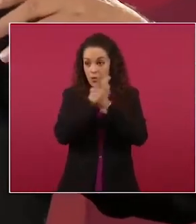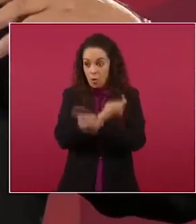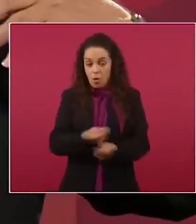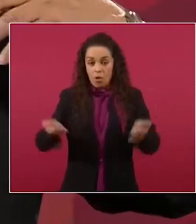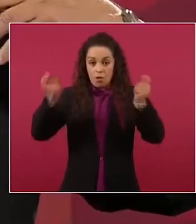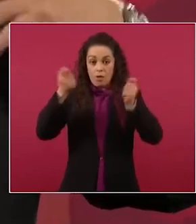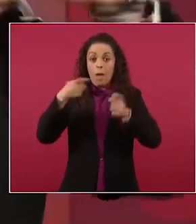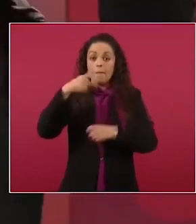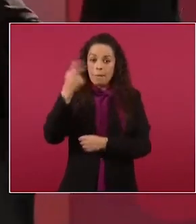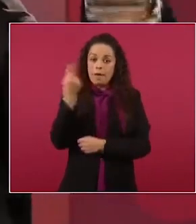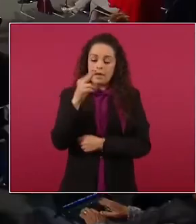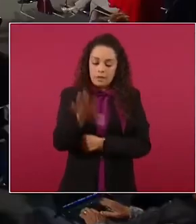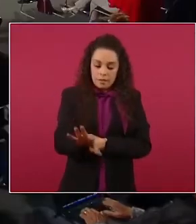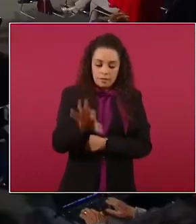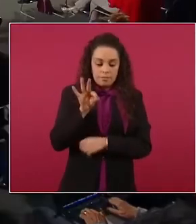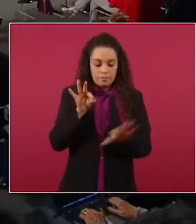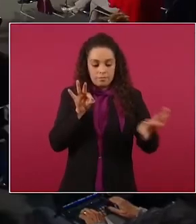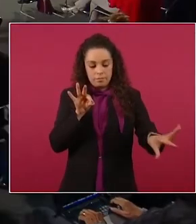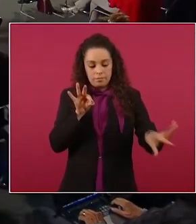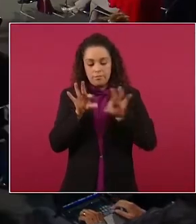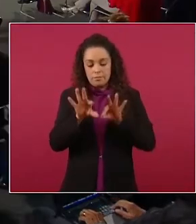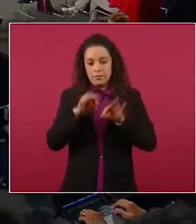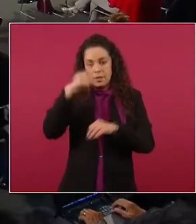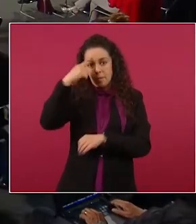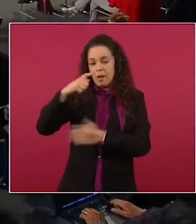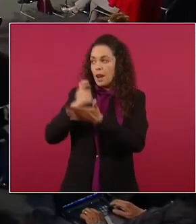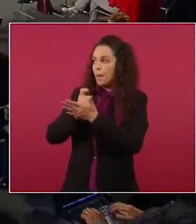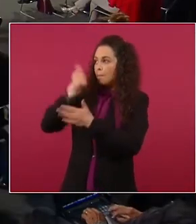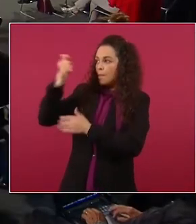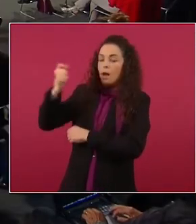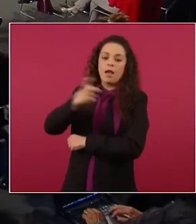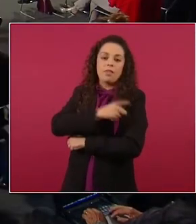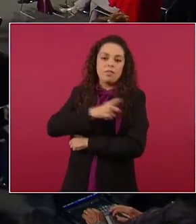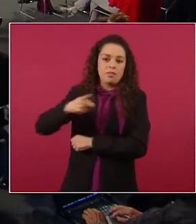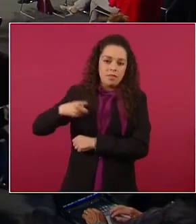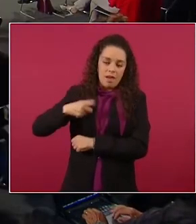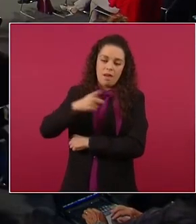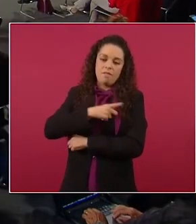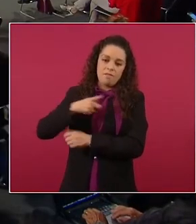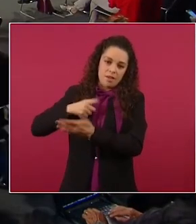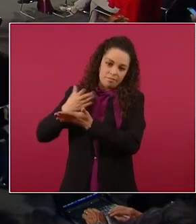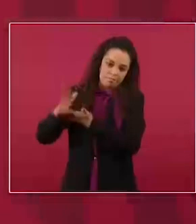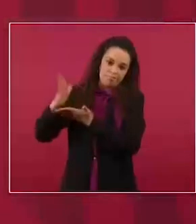recursos para pagar servicio de deuda, ahí hay que